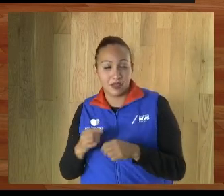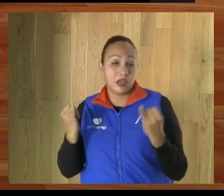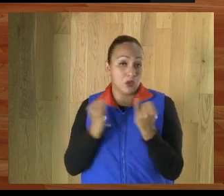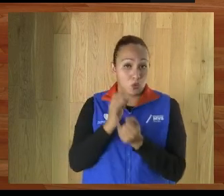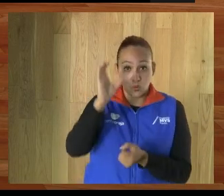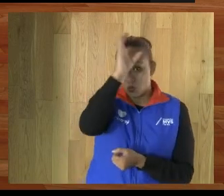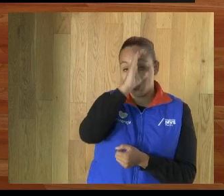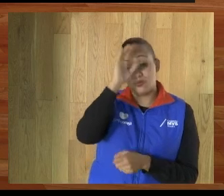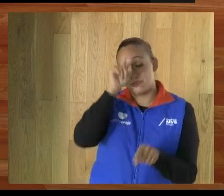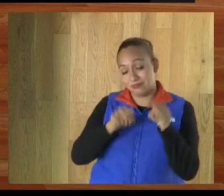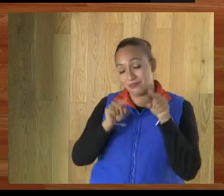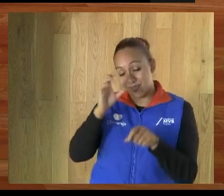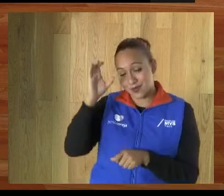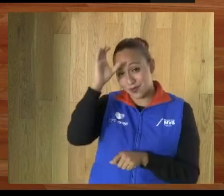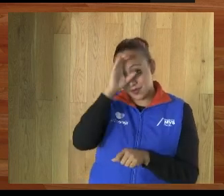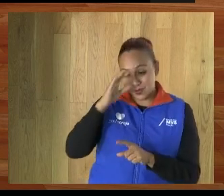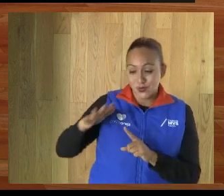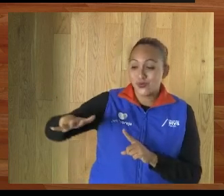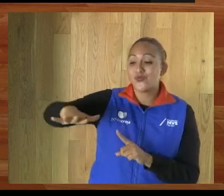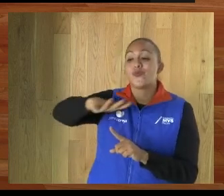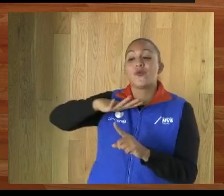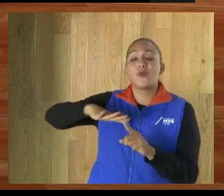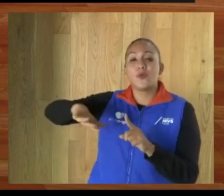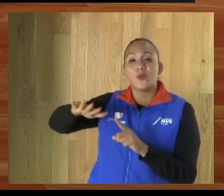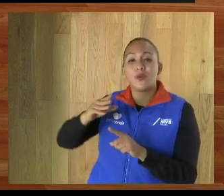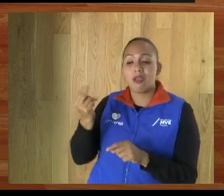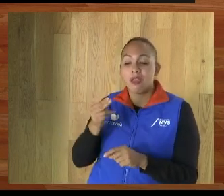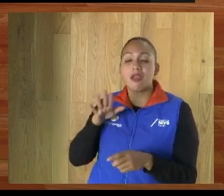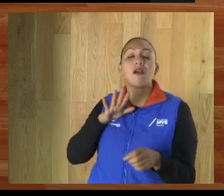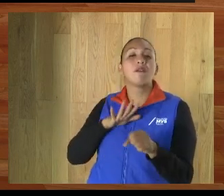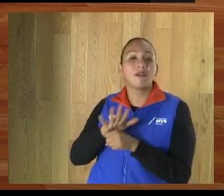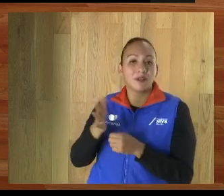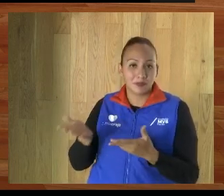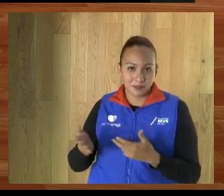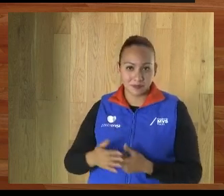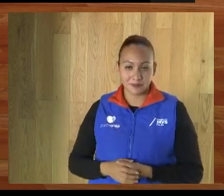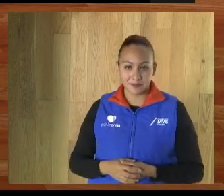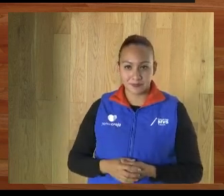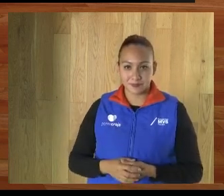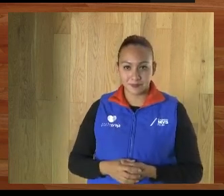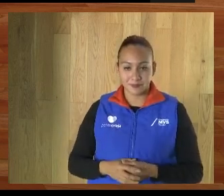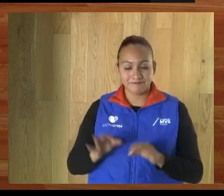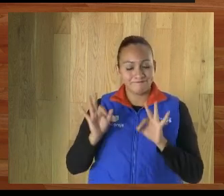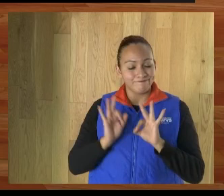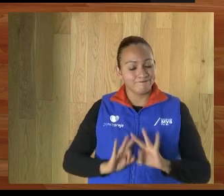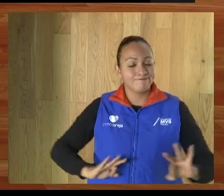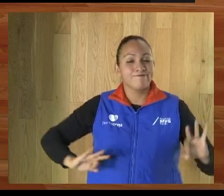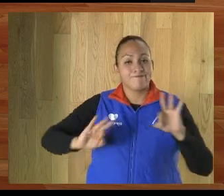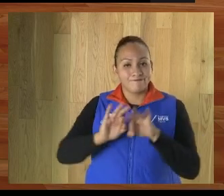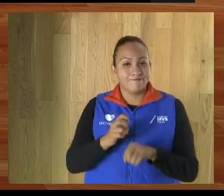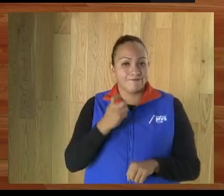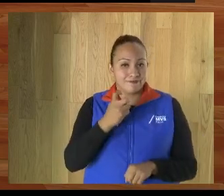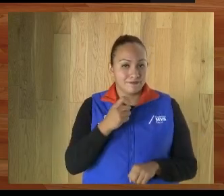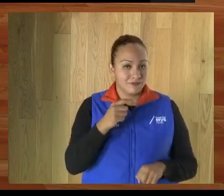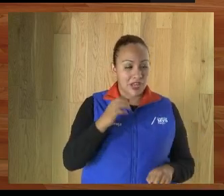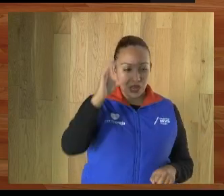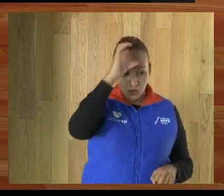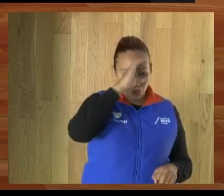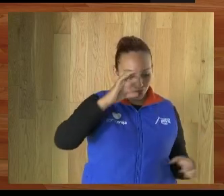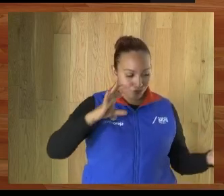ofrecer. Es importante que tengamos una visión reputacional, que desde arriba, desde la dirección, se vea esto